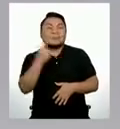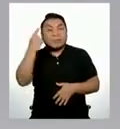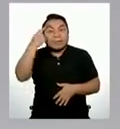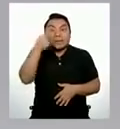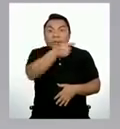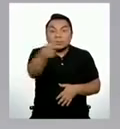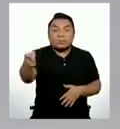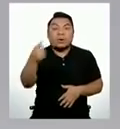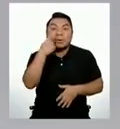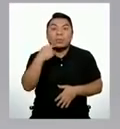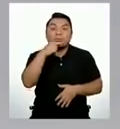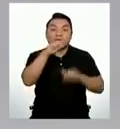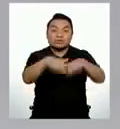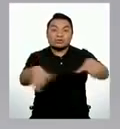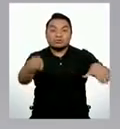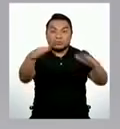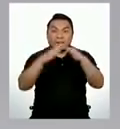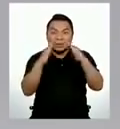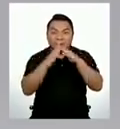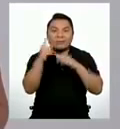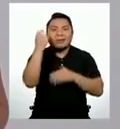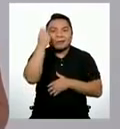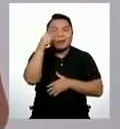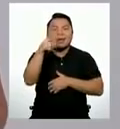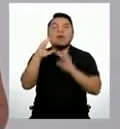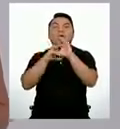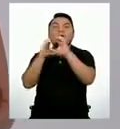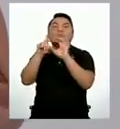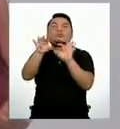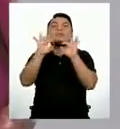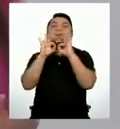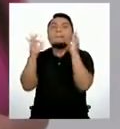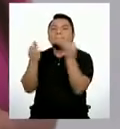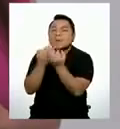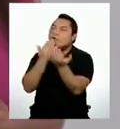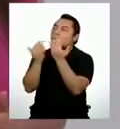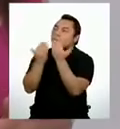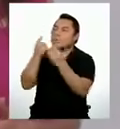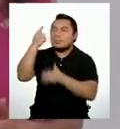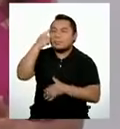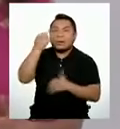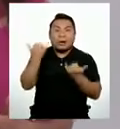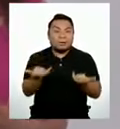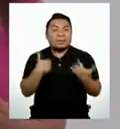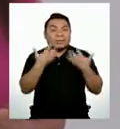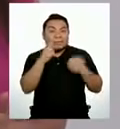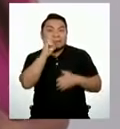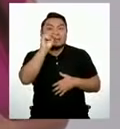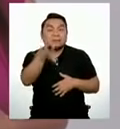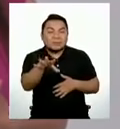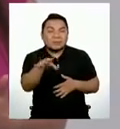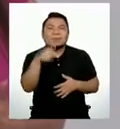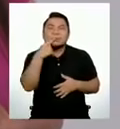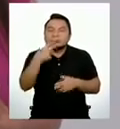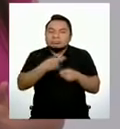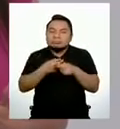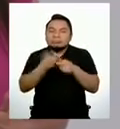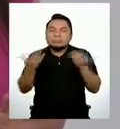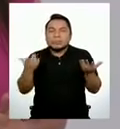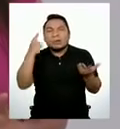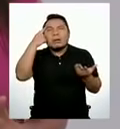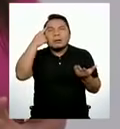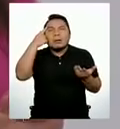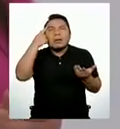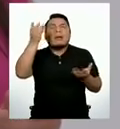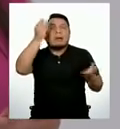chicas en casa también lo hayan podido conversar con sus familiares. Ahora quisiera resaltar y repasar con ustedes algunas